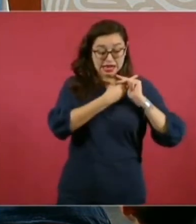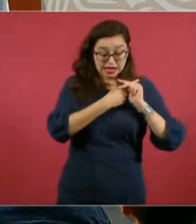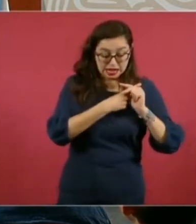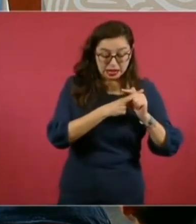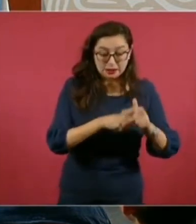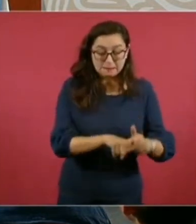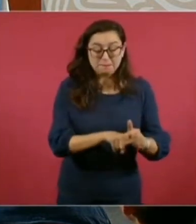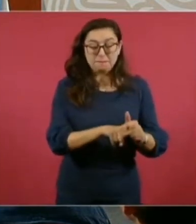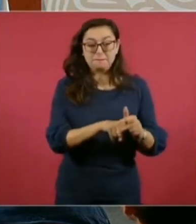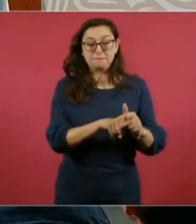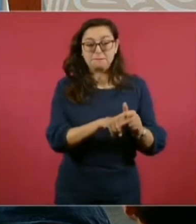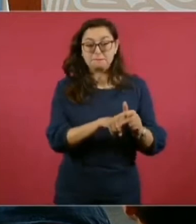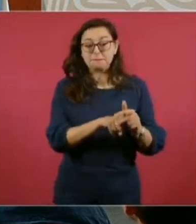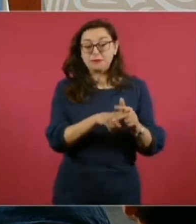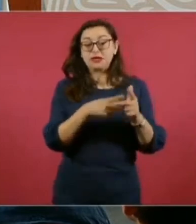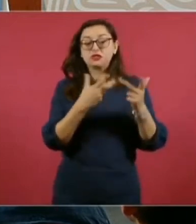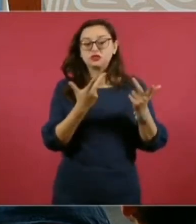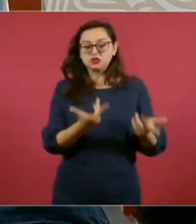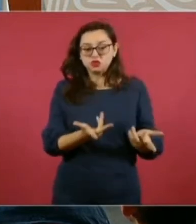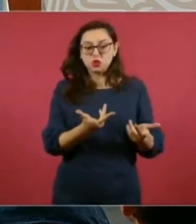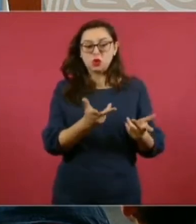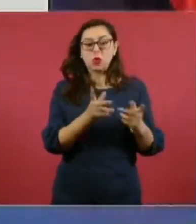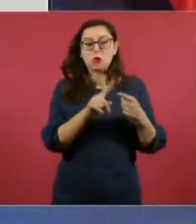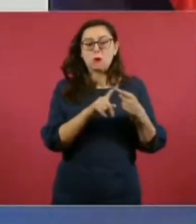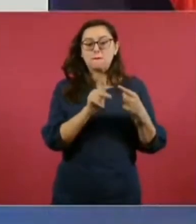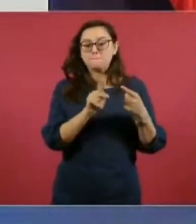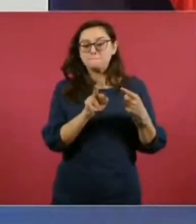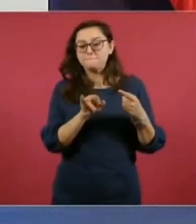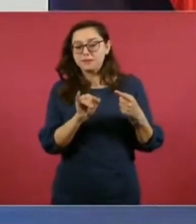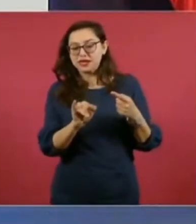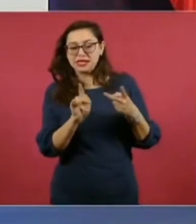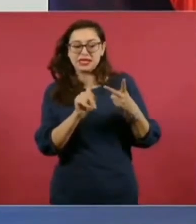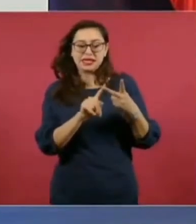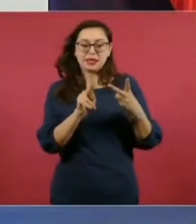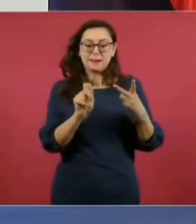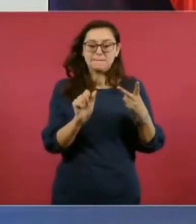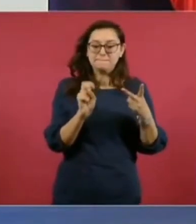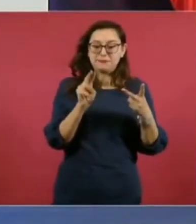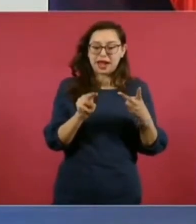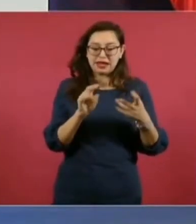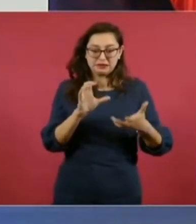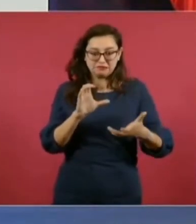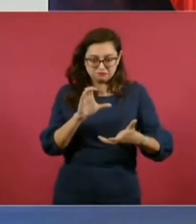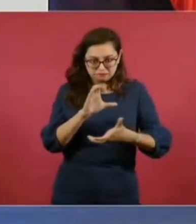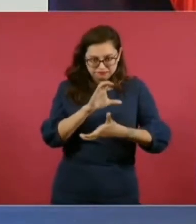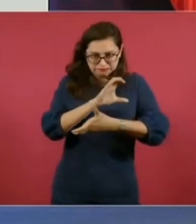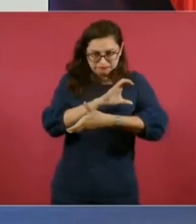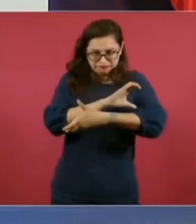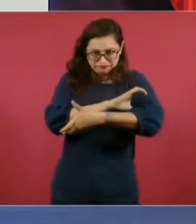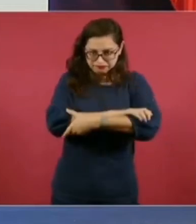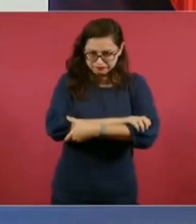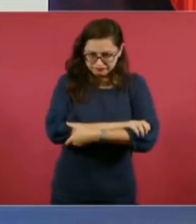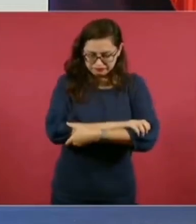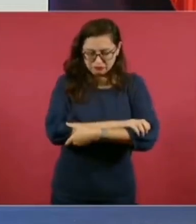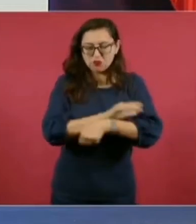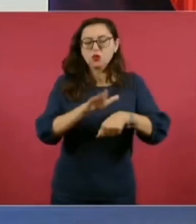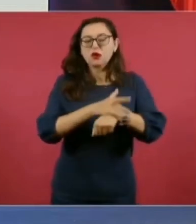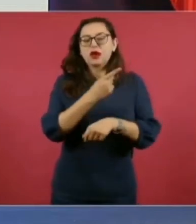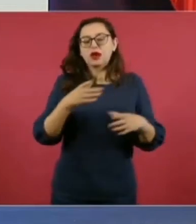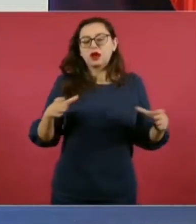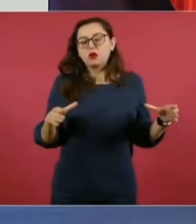práctica la fusión del PRI y del PAN, que en esencia representan los mismos